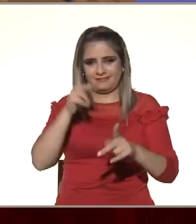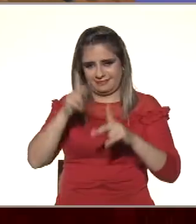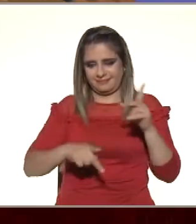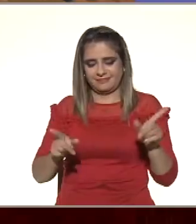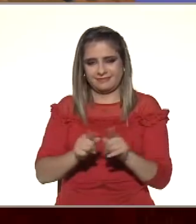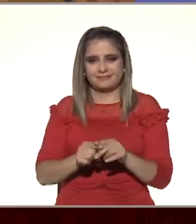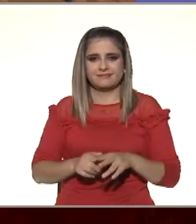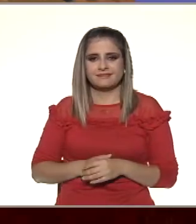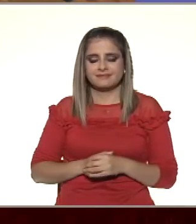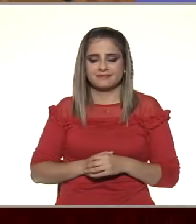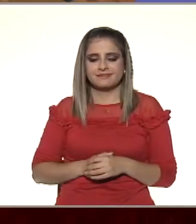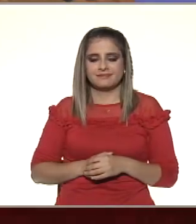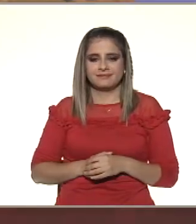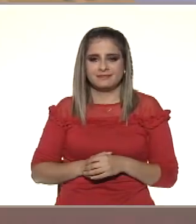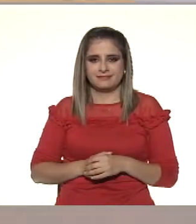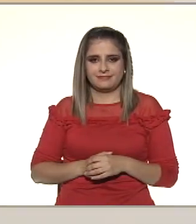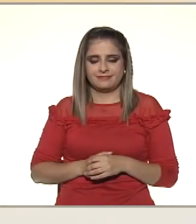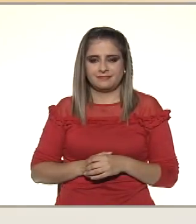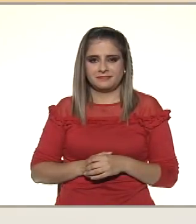pausa.